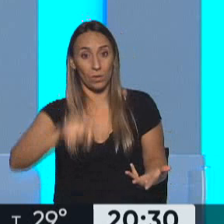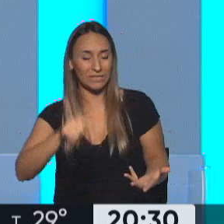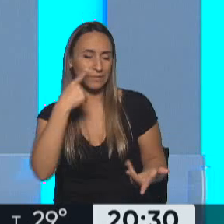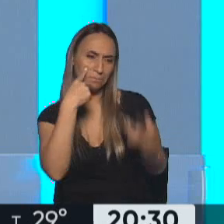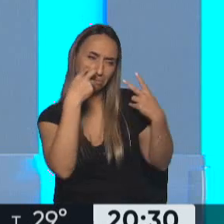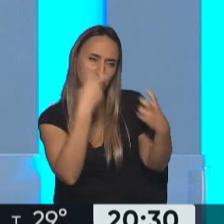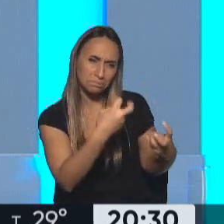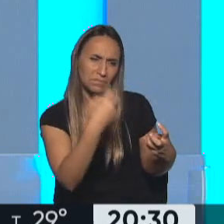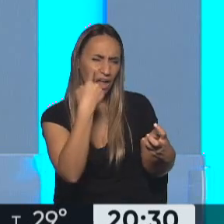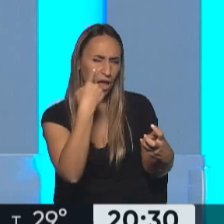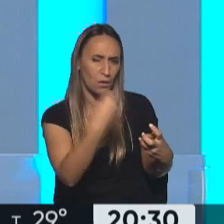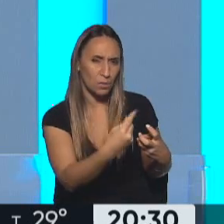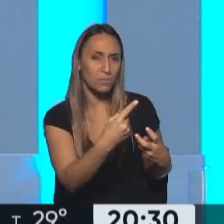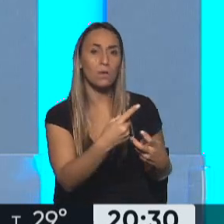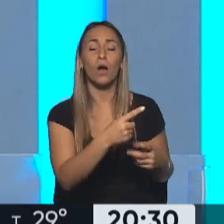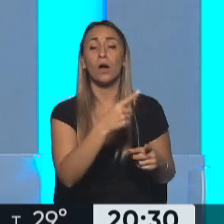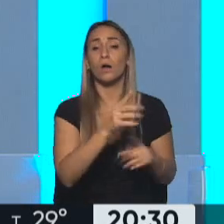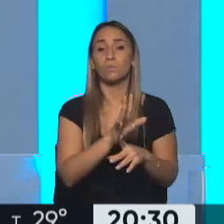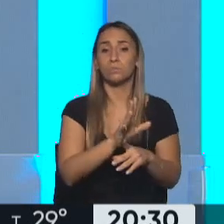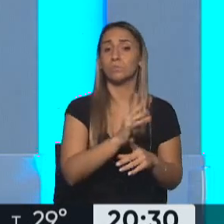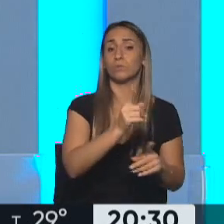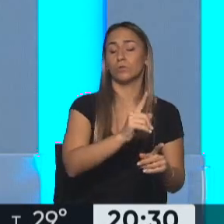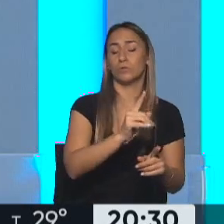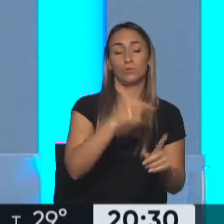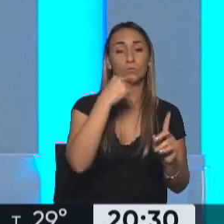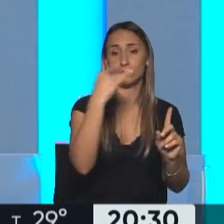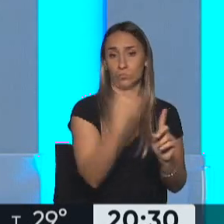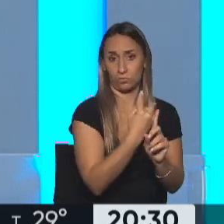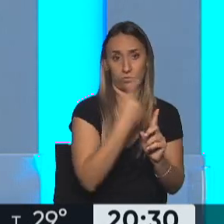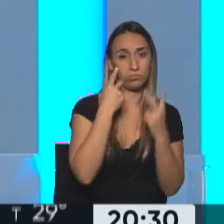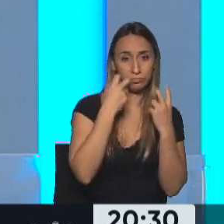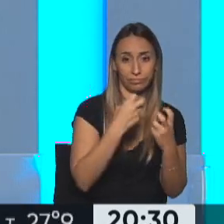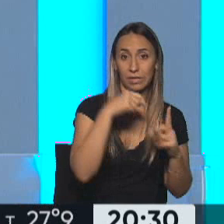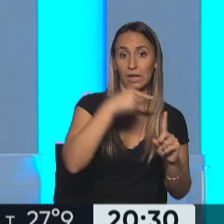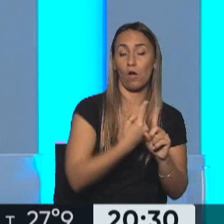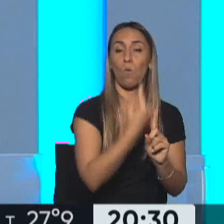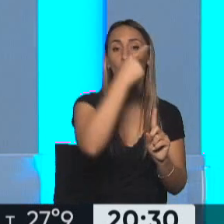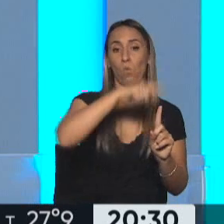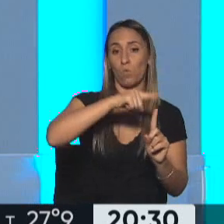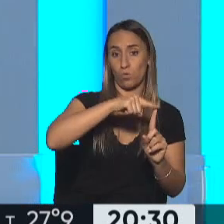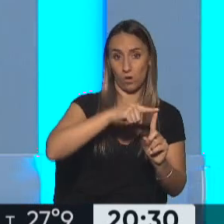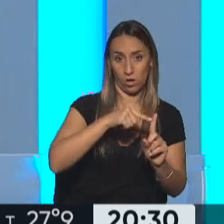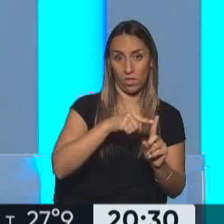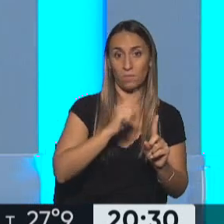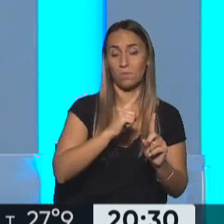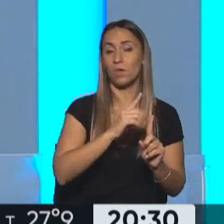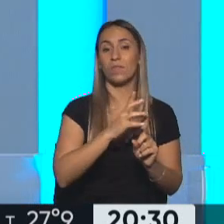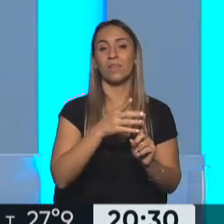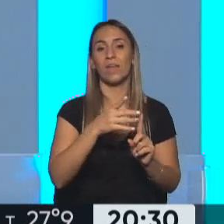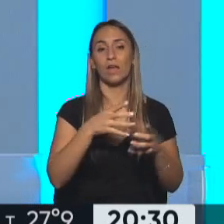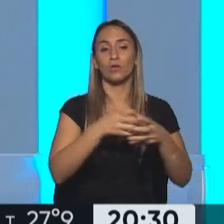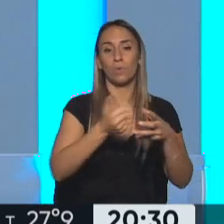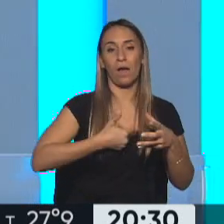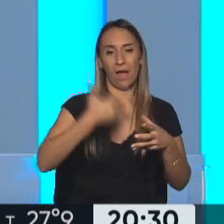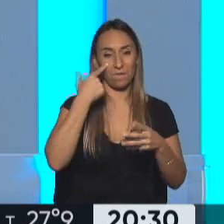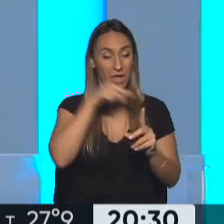esa derivación del espionaje ilegal que lo tiene a Carsoglio como uno de los caminados por los agentes de la AFI. Esto es parte